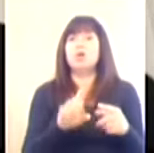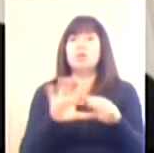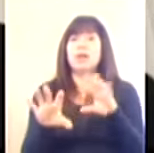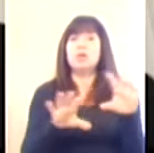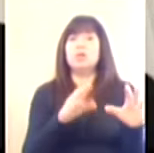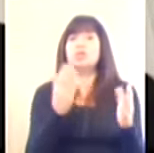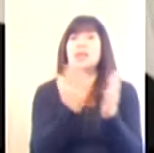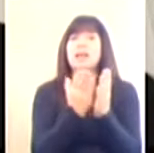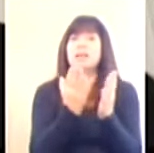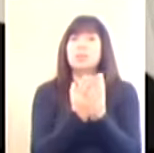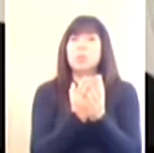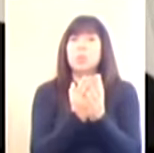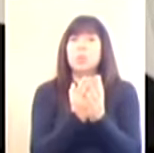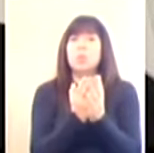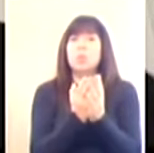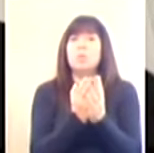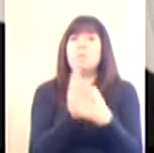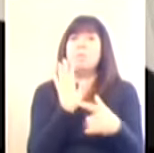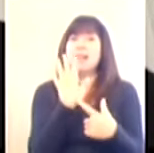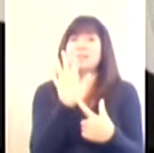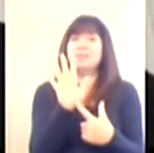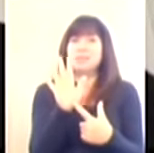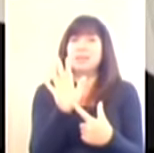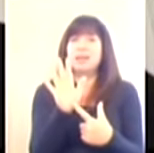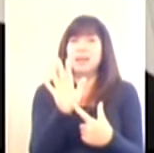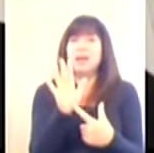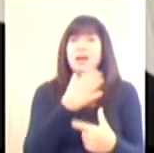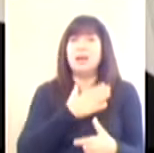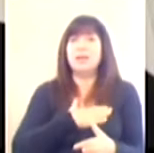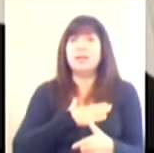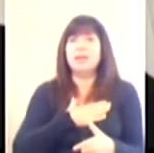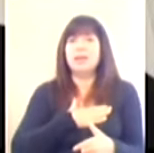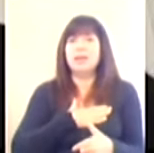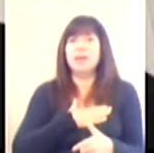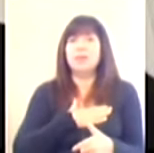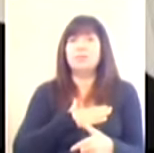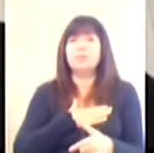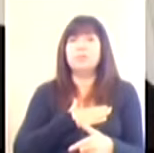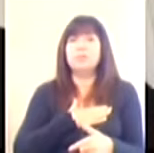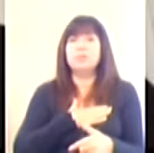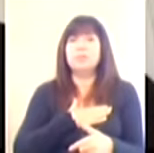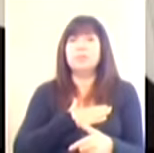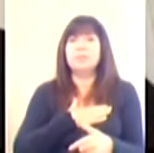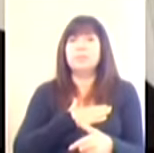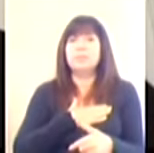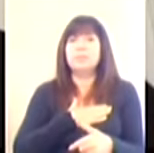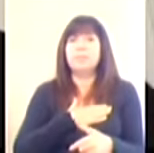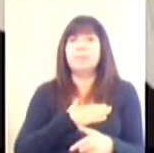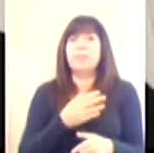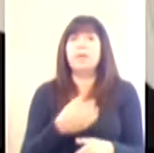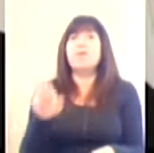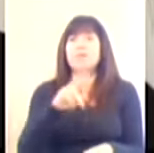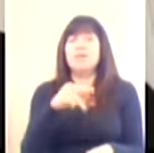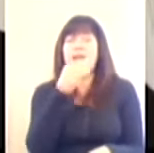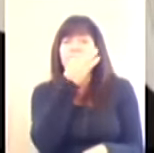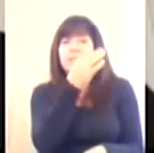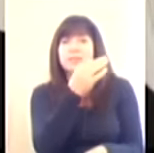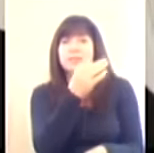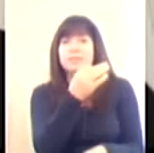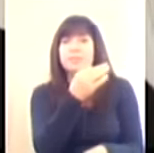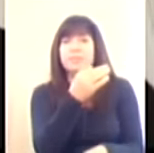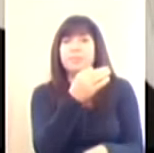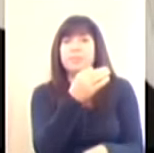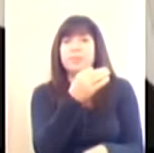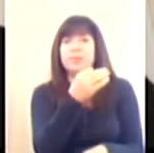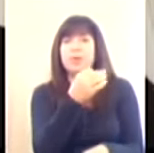estudio plantea y que quizás hay que de nuevo relevar, es que